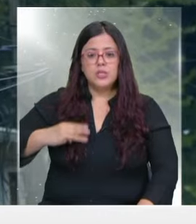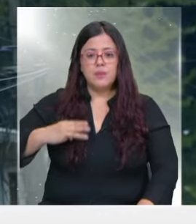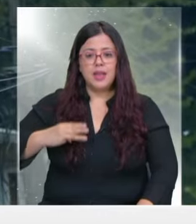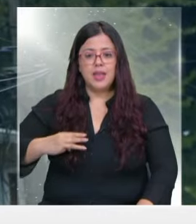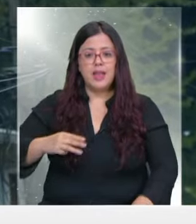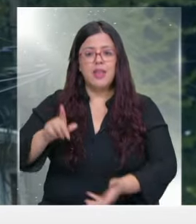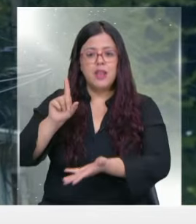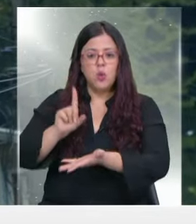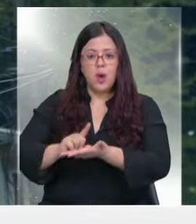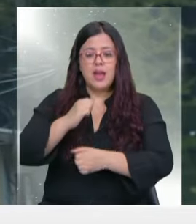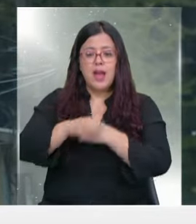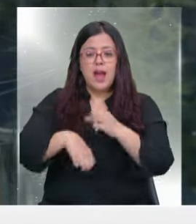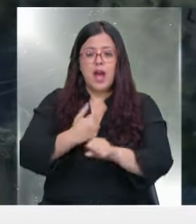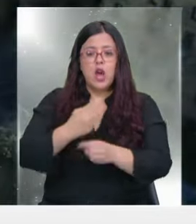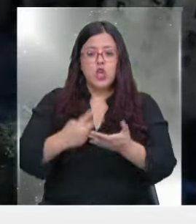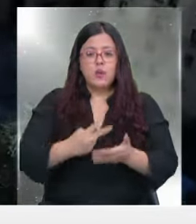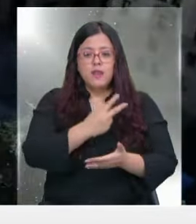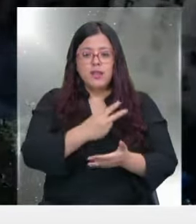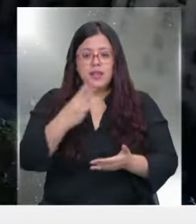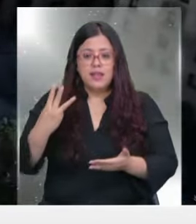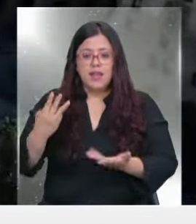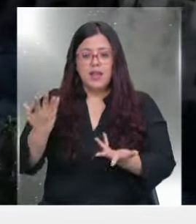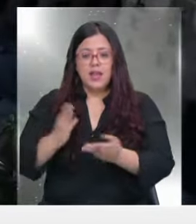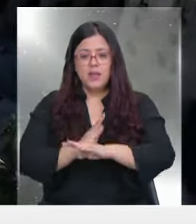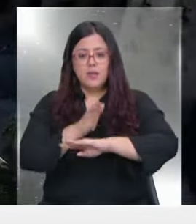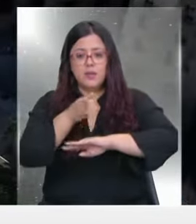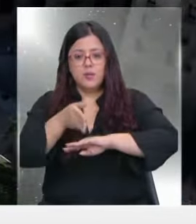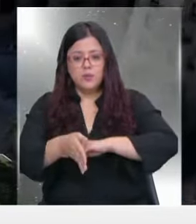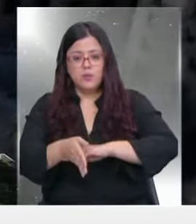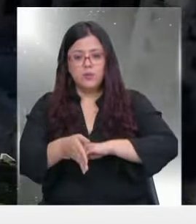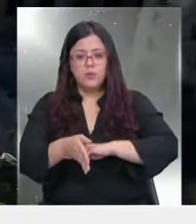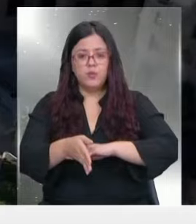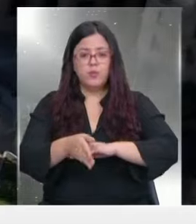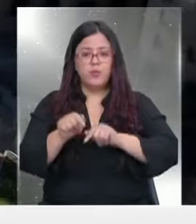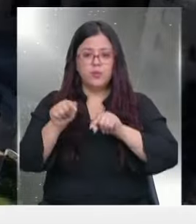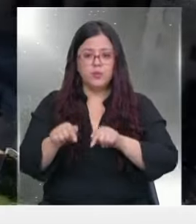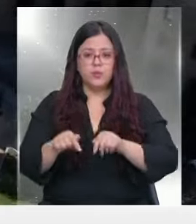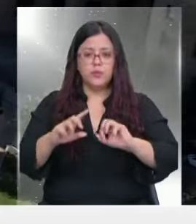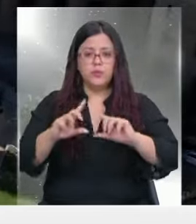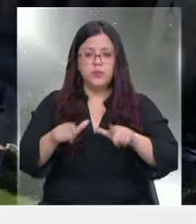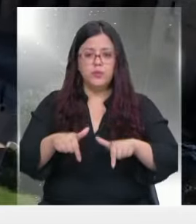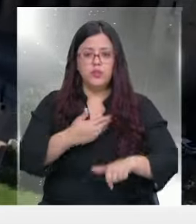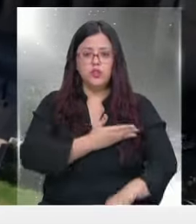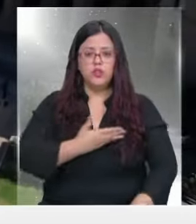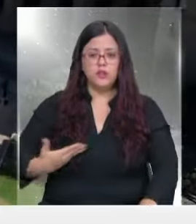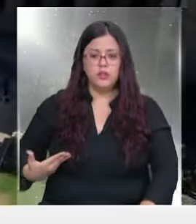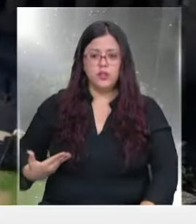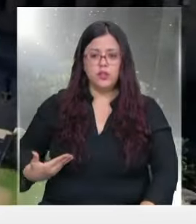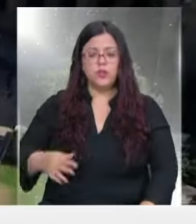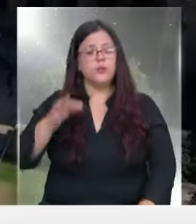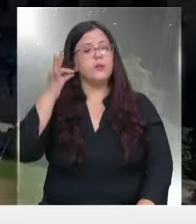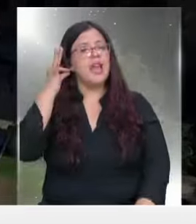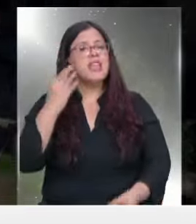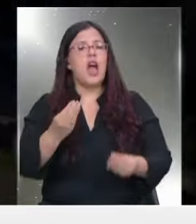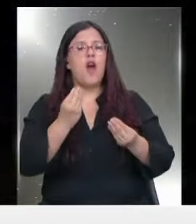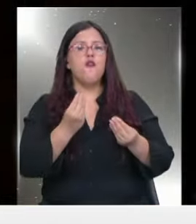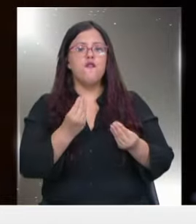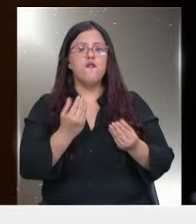la zona y el año 2023 llega a una repartición del gobierno. Ella tenía un muy buen